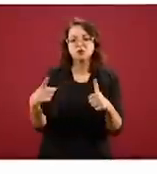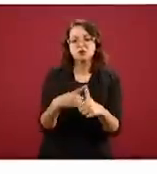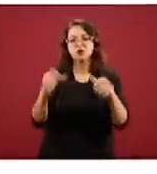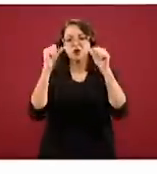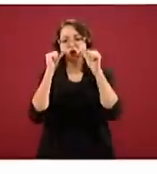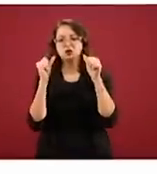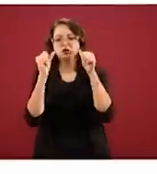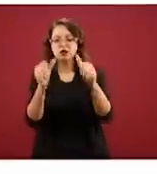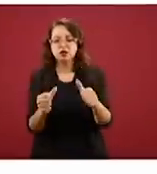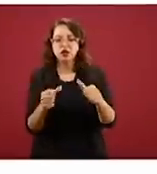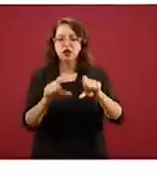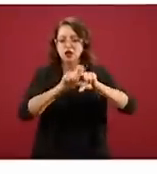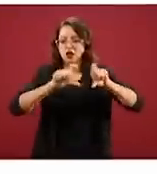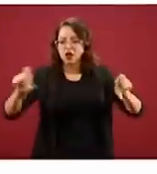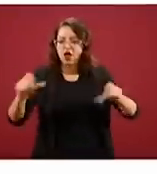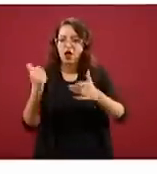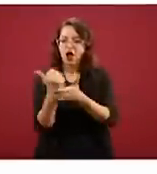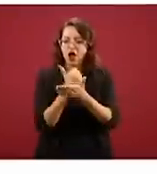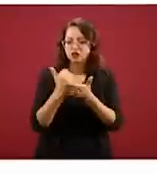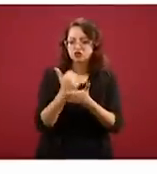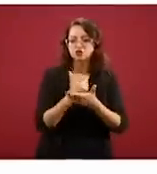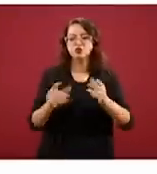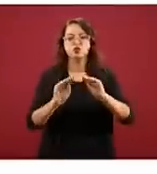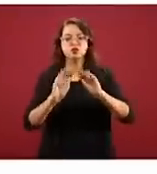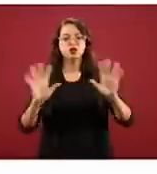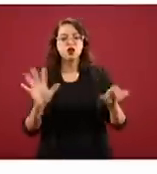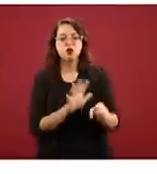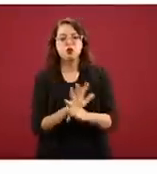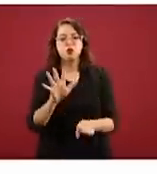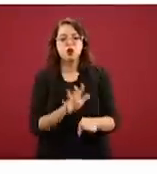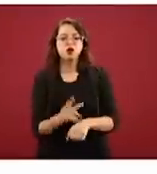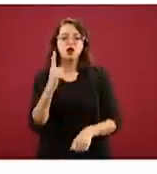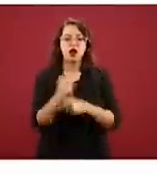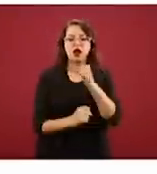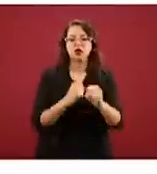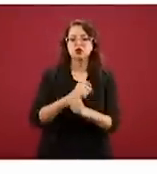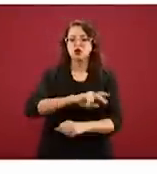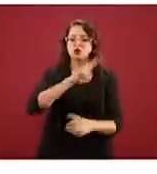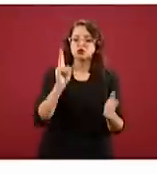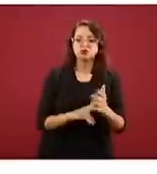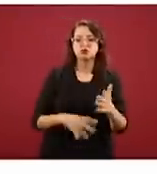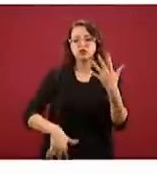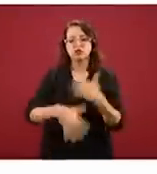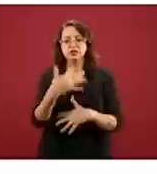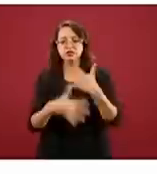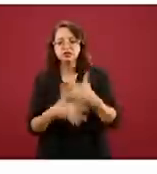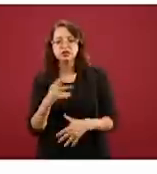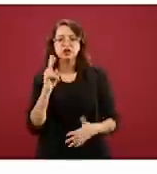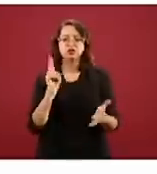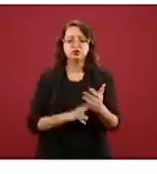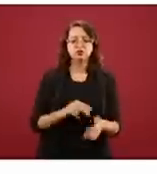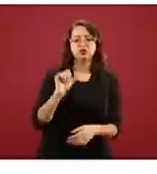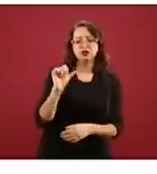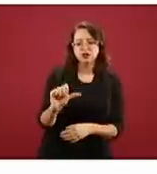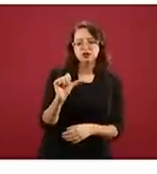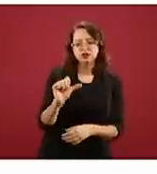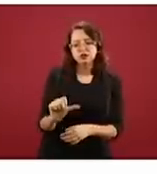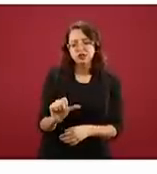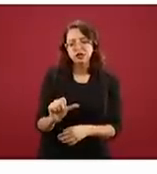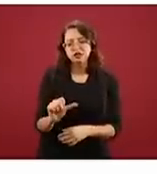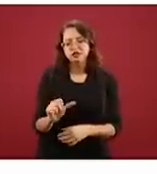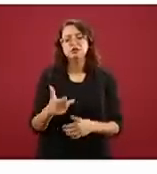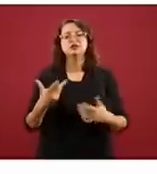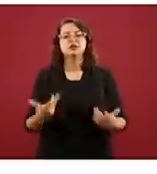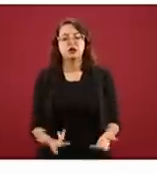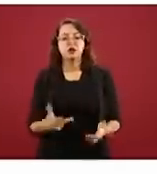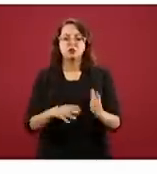lo azul claro. Ahí viene el año 2015, 2016, con una